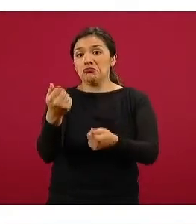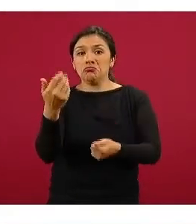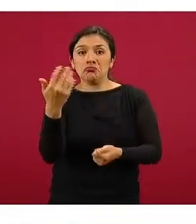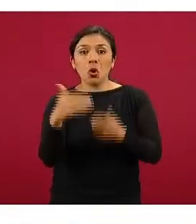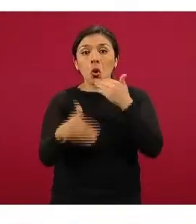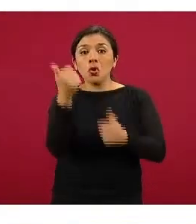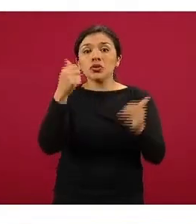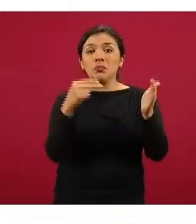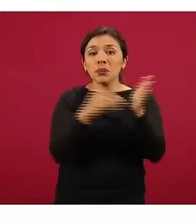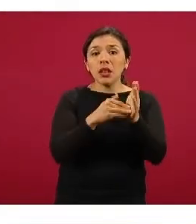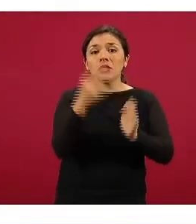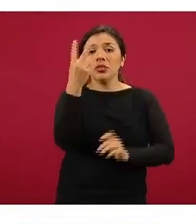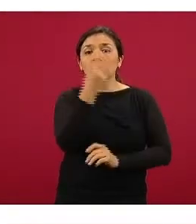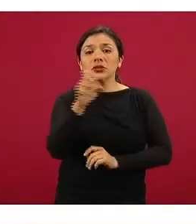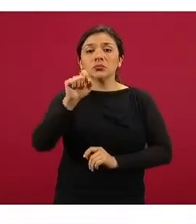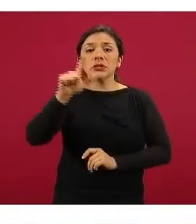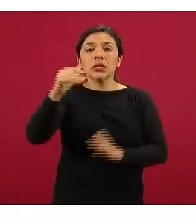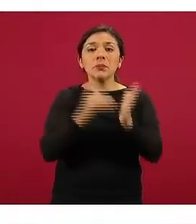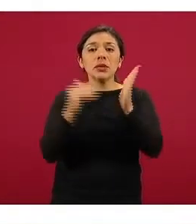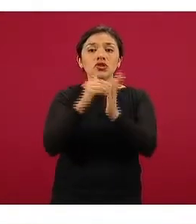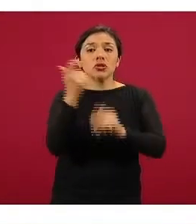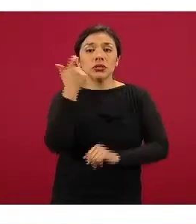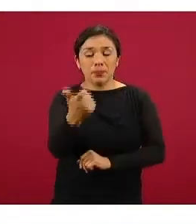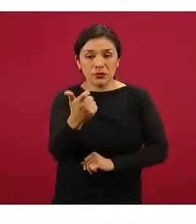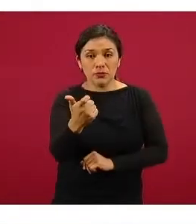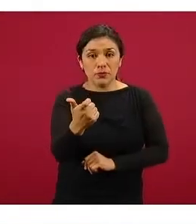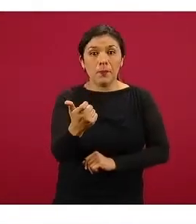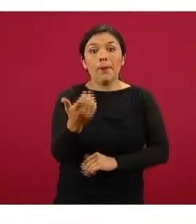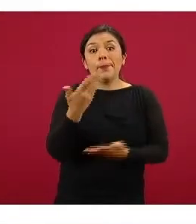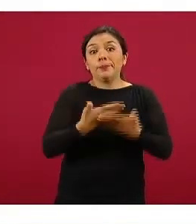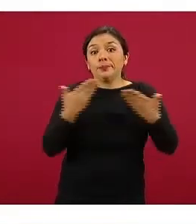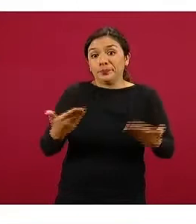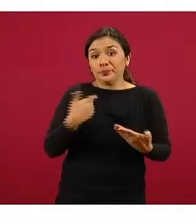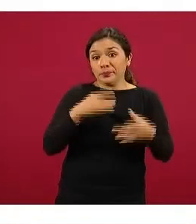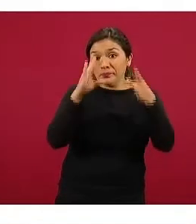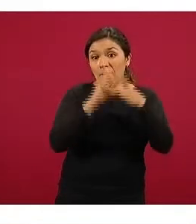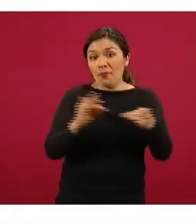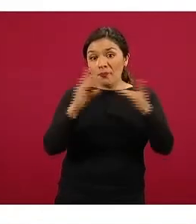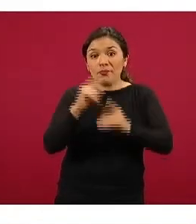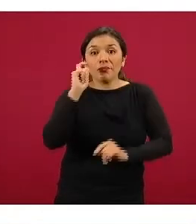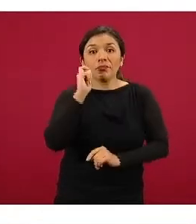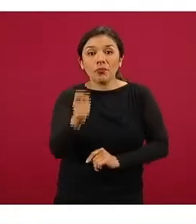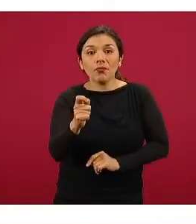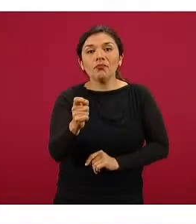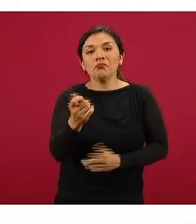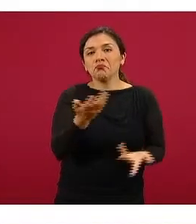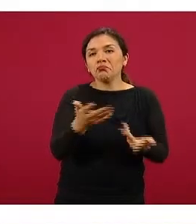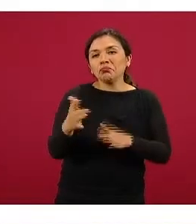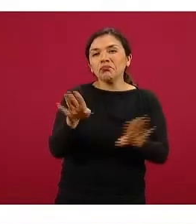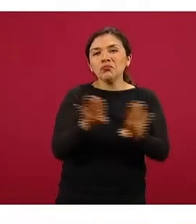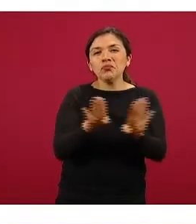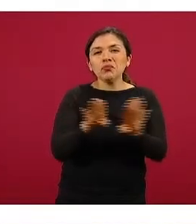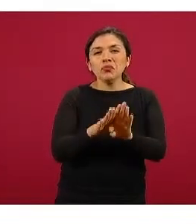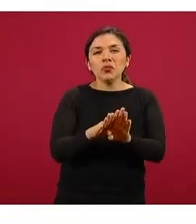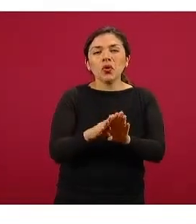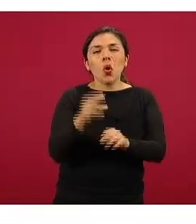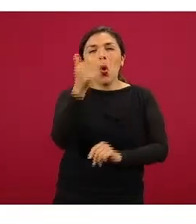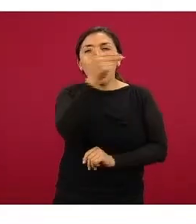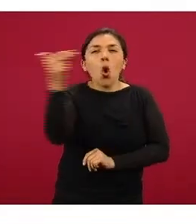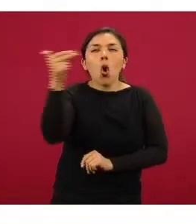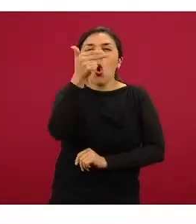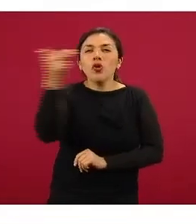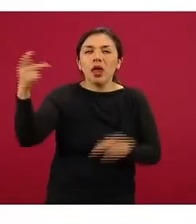211.327 millones de pesos. Para el cierre estamos hablando de lo que son hospedados en